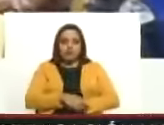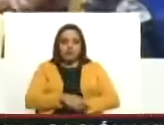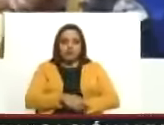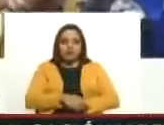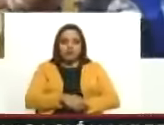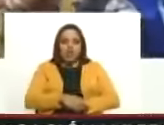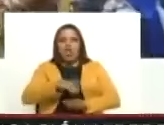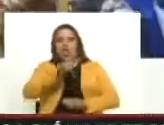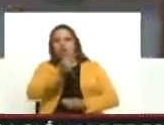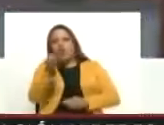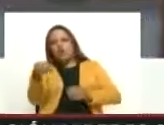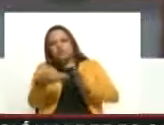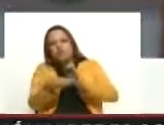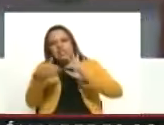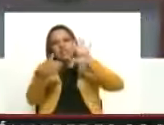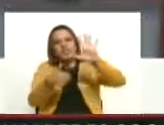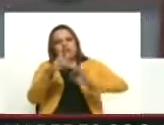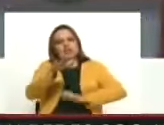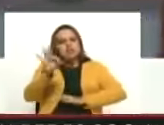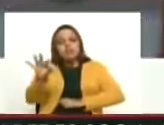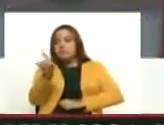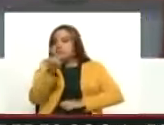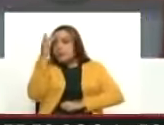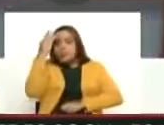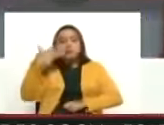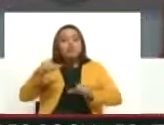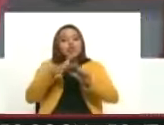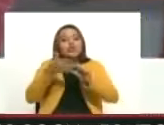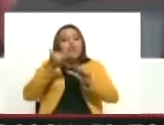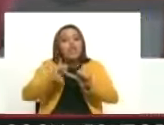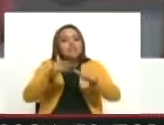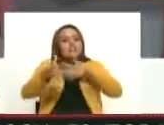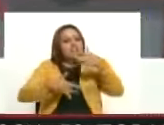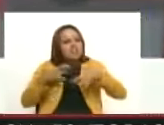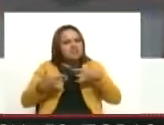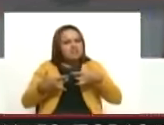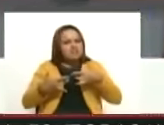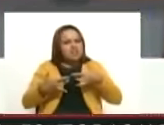2.653 uno al lado de otro. Yo no sé dónde vamos a hacer este acto, Carmen. Será en el Poliedro, ¿verdad?